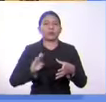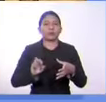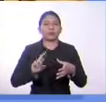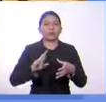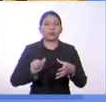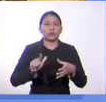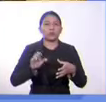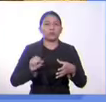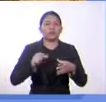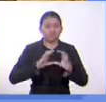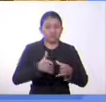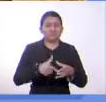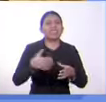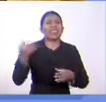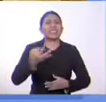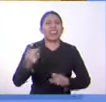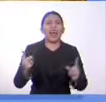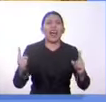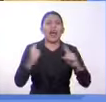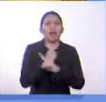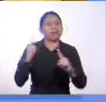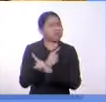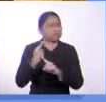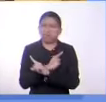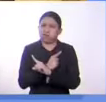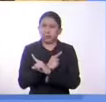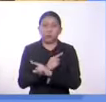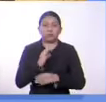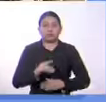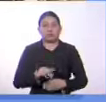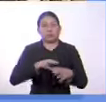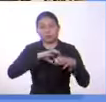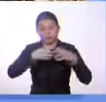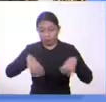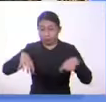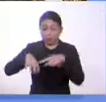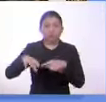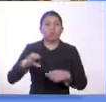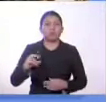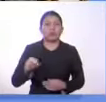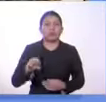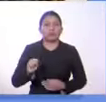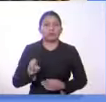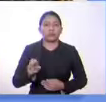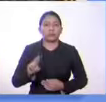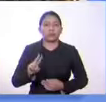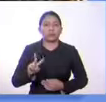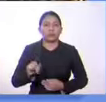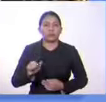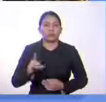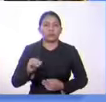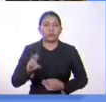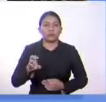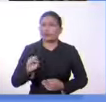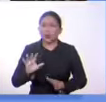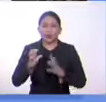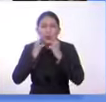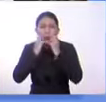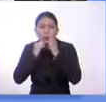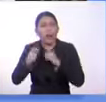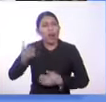todas las estructuras, y los conservadores querían pues mantener la estructura que ya la colonia había